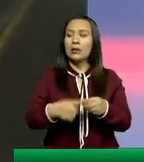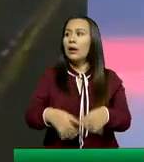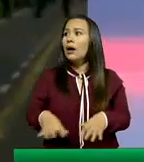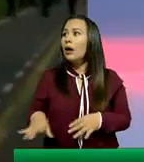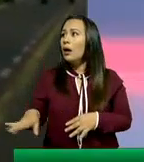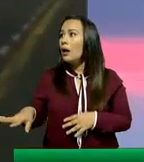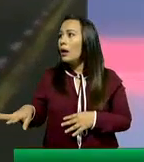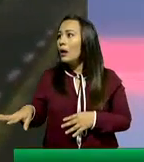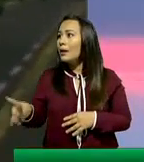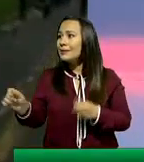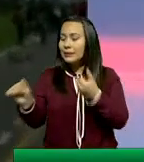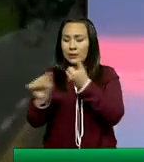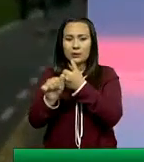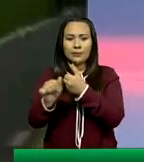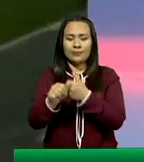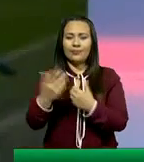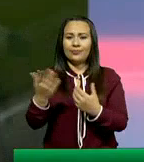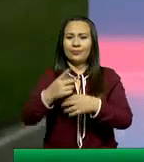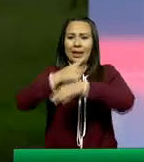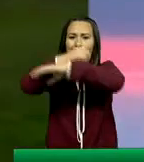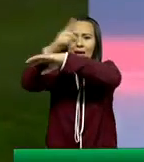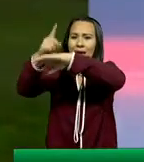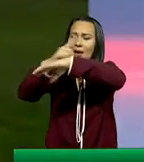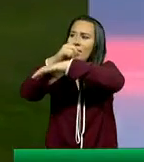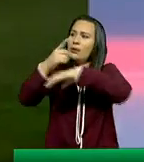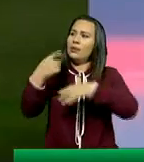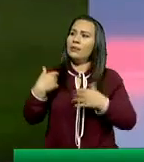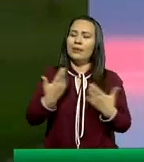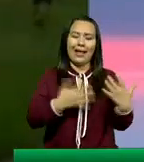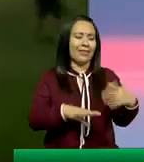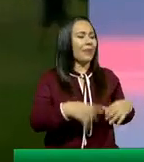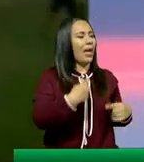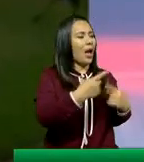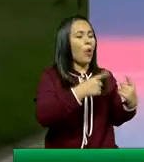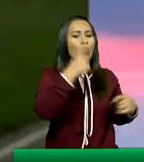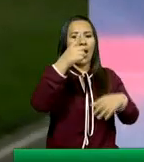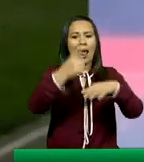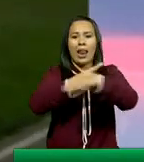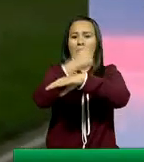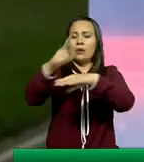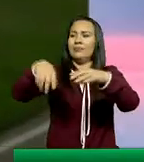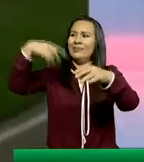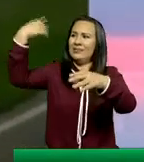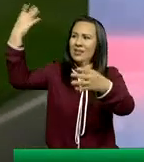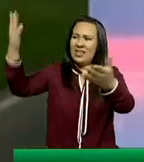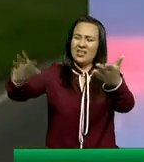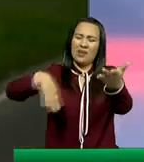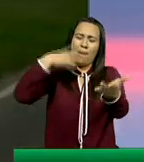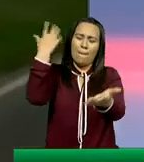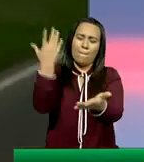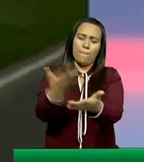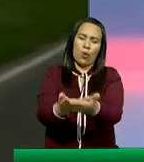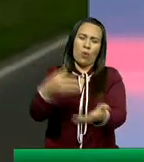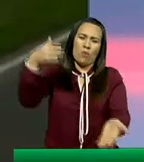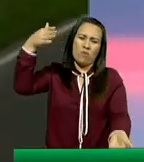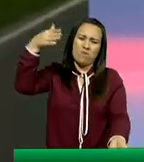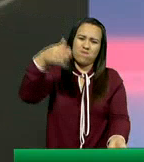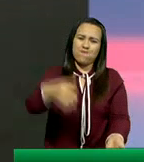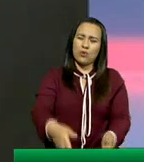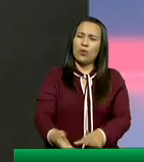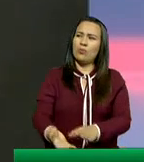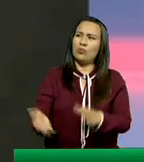donde se encontraban realizando sus actividades, un helicóptero perdió el control y cayó de forma violenta. ¡Se